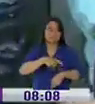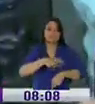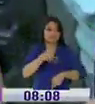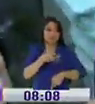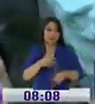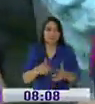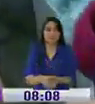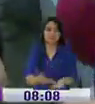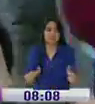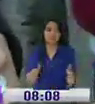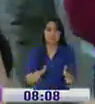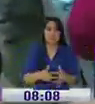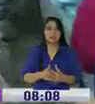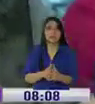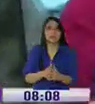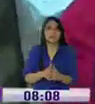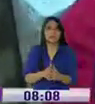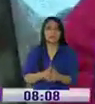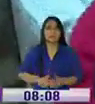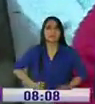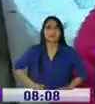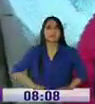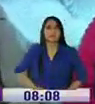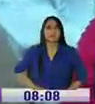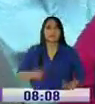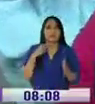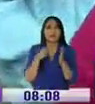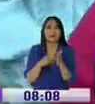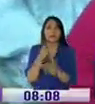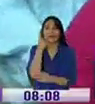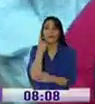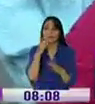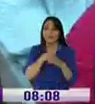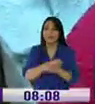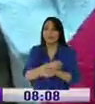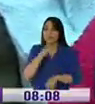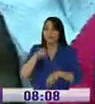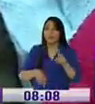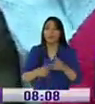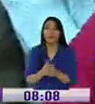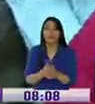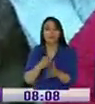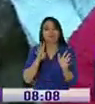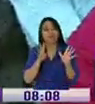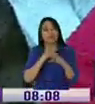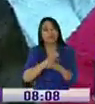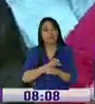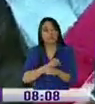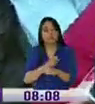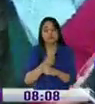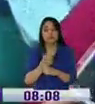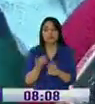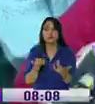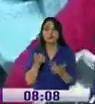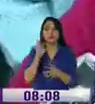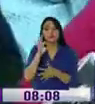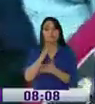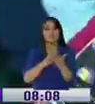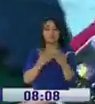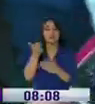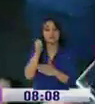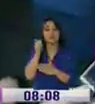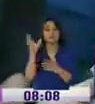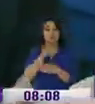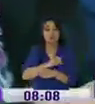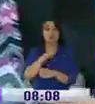no podemos estar en este frío sentado, hasta él pasa a las 9, las 8. Sí, 9:30, las 10, las 11, a